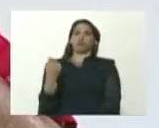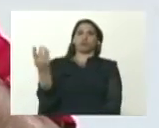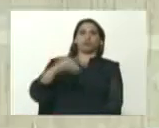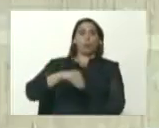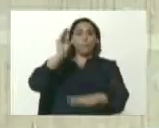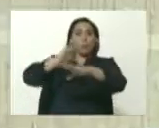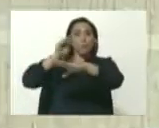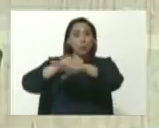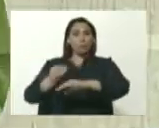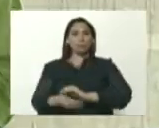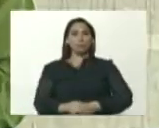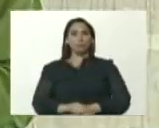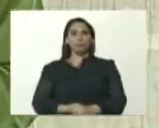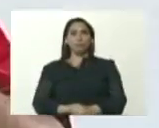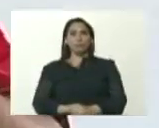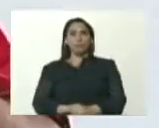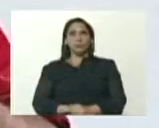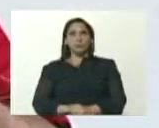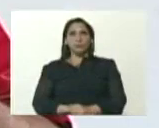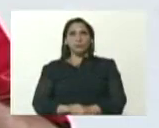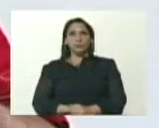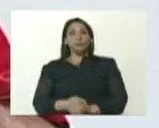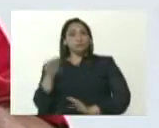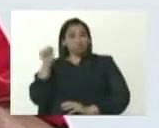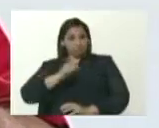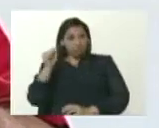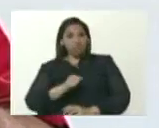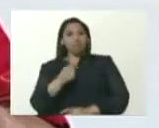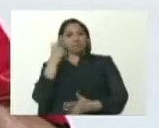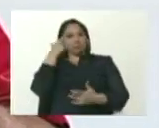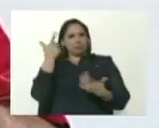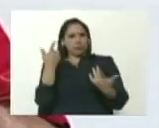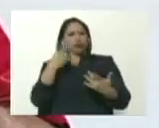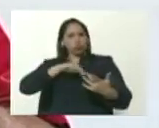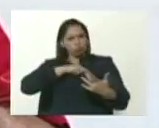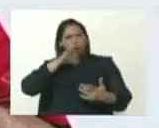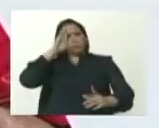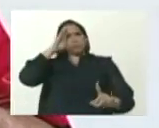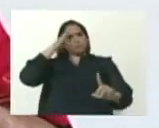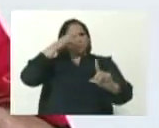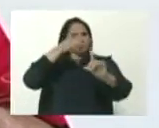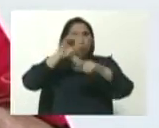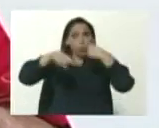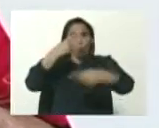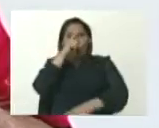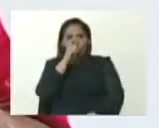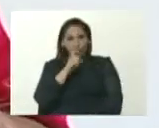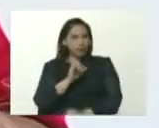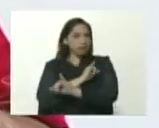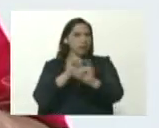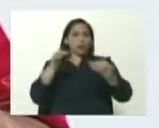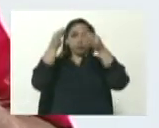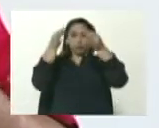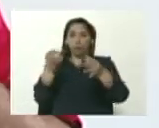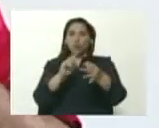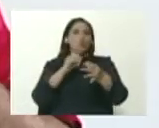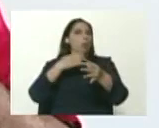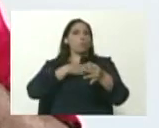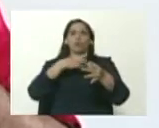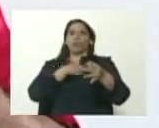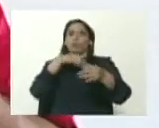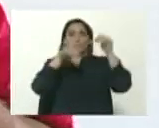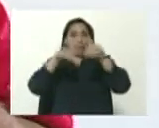convoquen. Así es. Las elecciones tenemos en el horizonte el año que viene, con toda seguridad no debe pasar por una